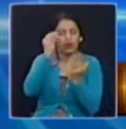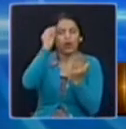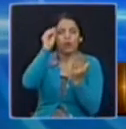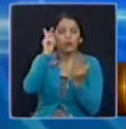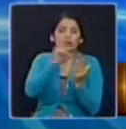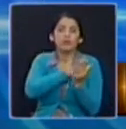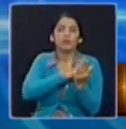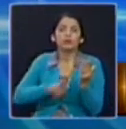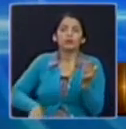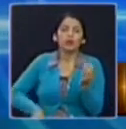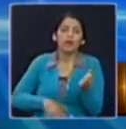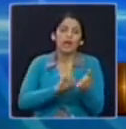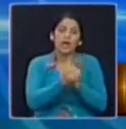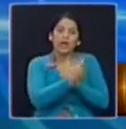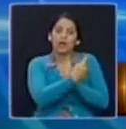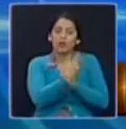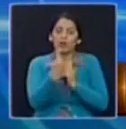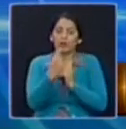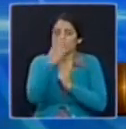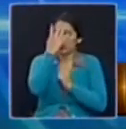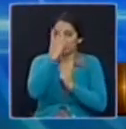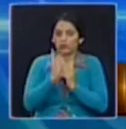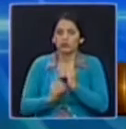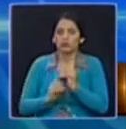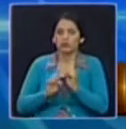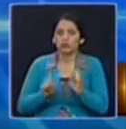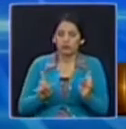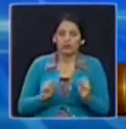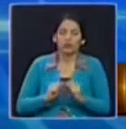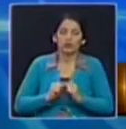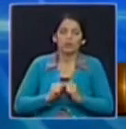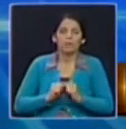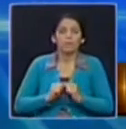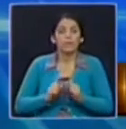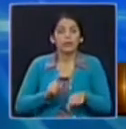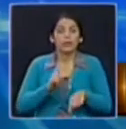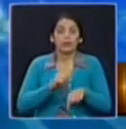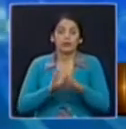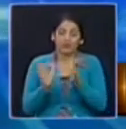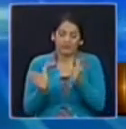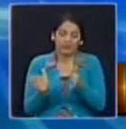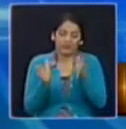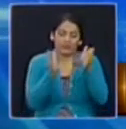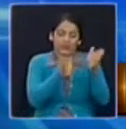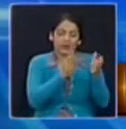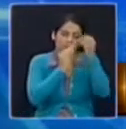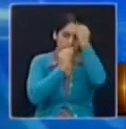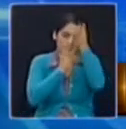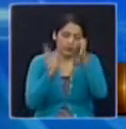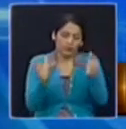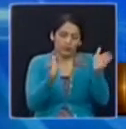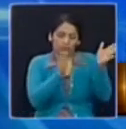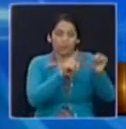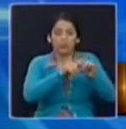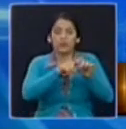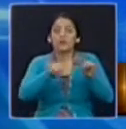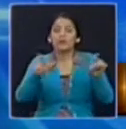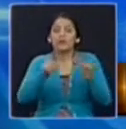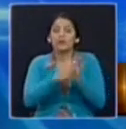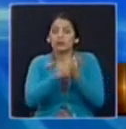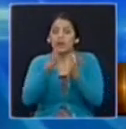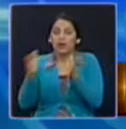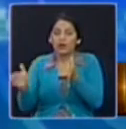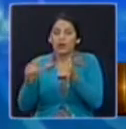pueda argumentar su voto. Pero los 5 días que corresponde a la presentación de pruebas y de cargo y